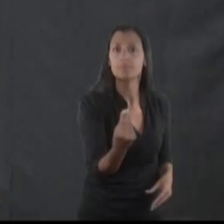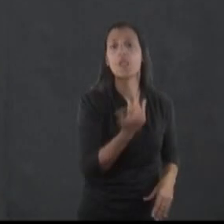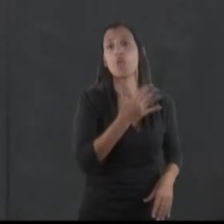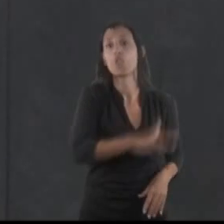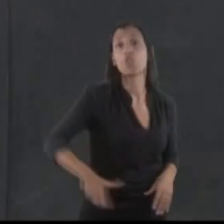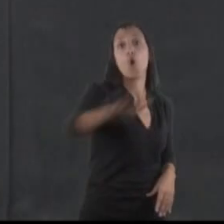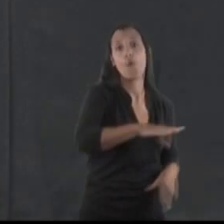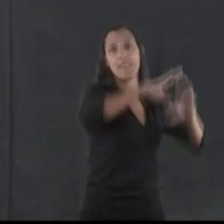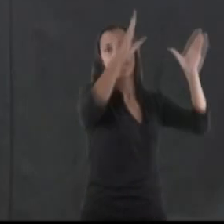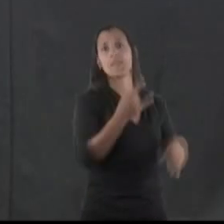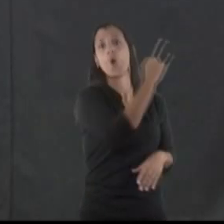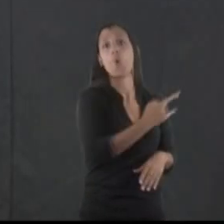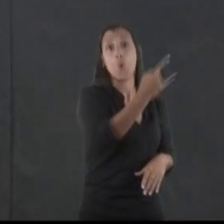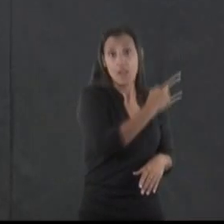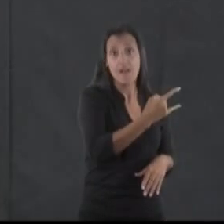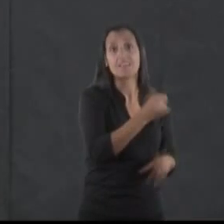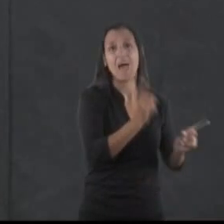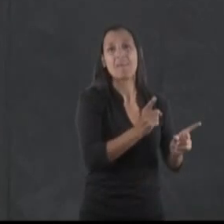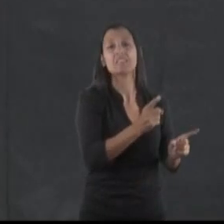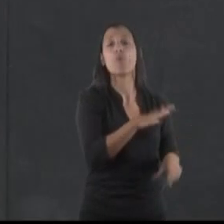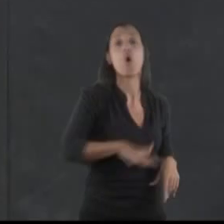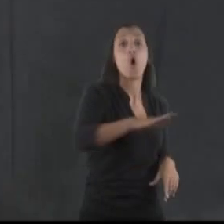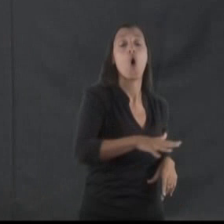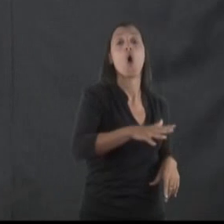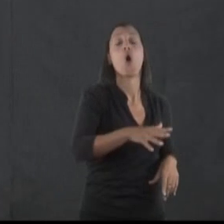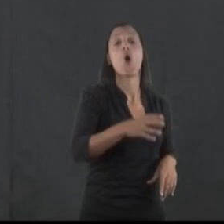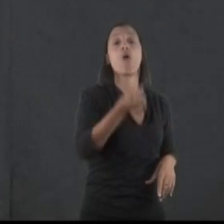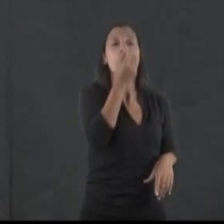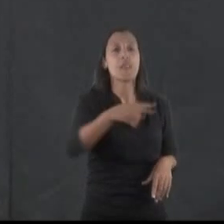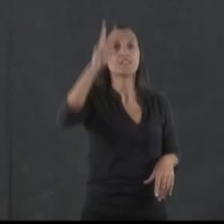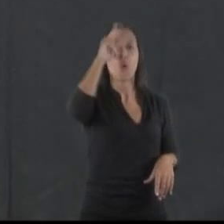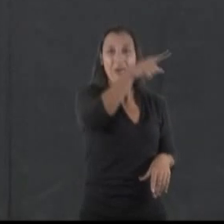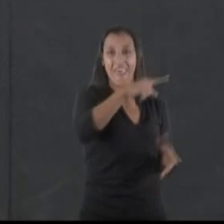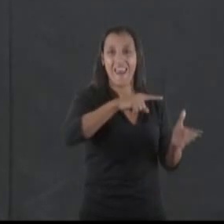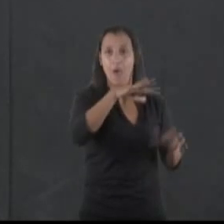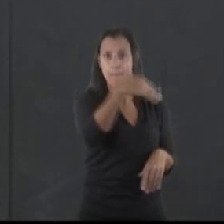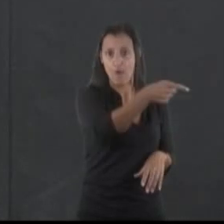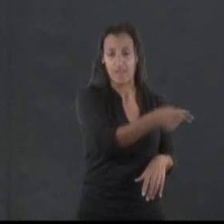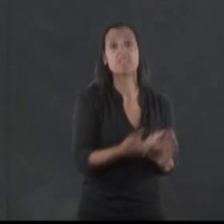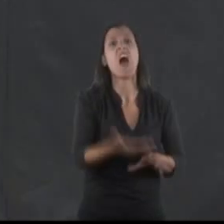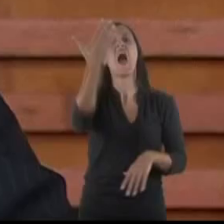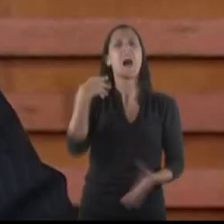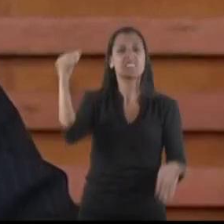la Universidad Arturo Jauretche, allá en Florencio Varela, provincia de Buenos Aires. Estuve ayer